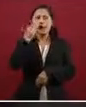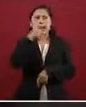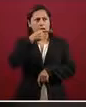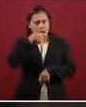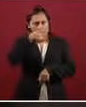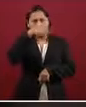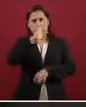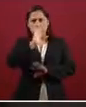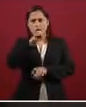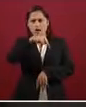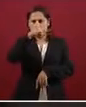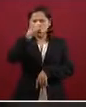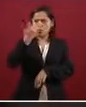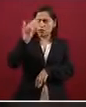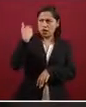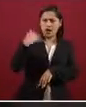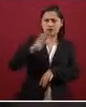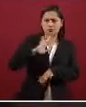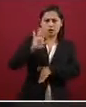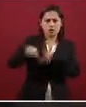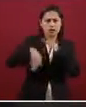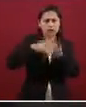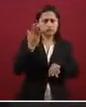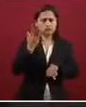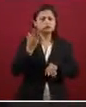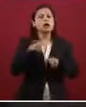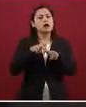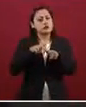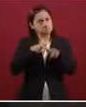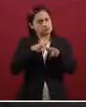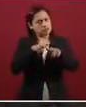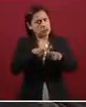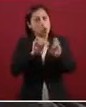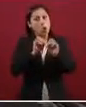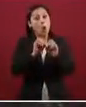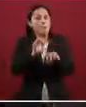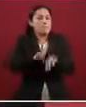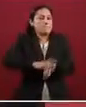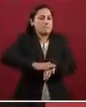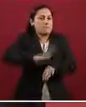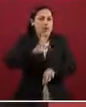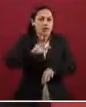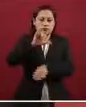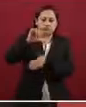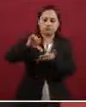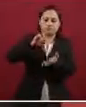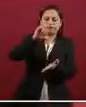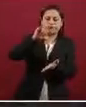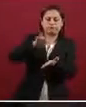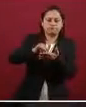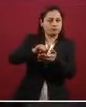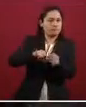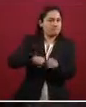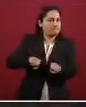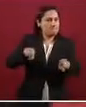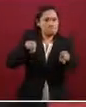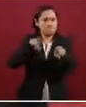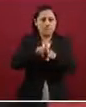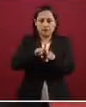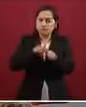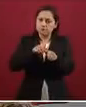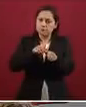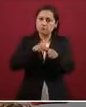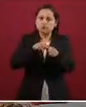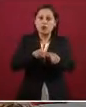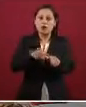pueda crecer incluso el crecimiento en el norte, en el Bajío, y levantar el sureste,